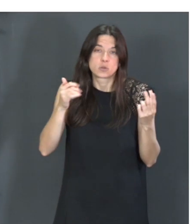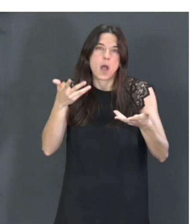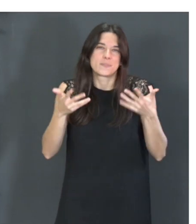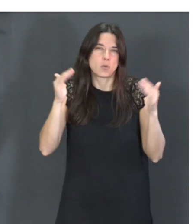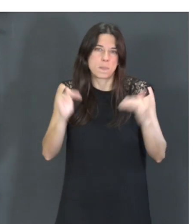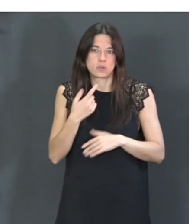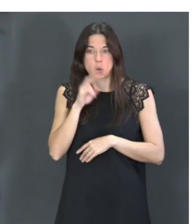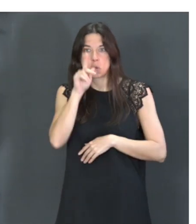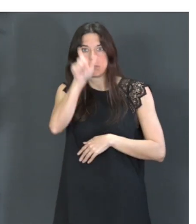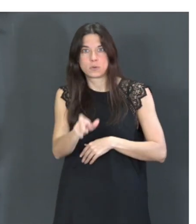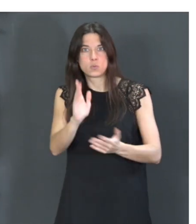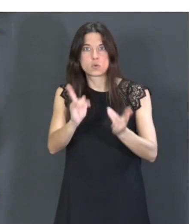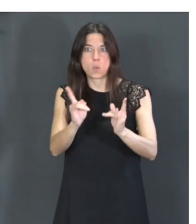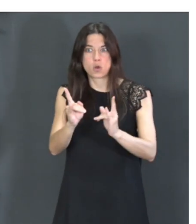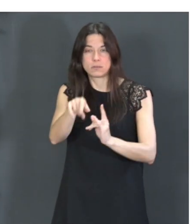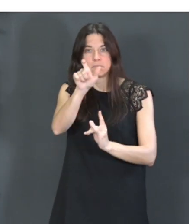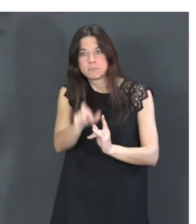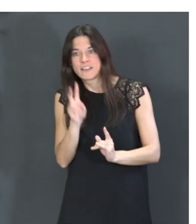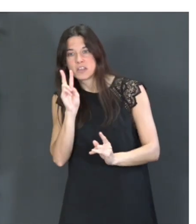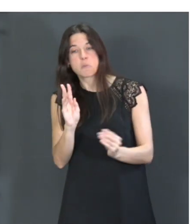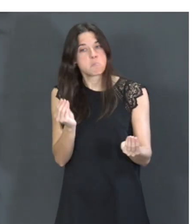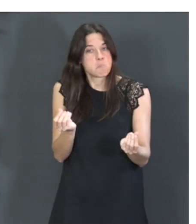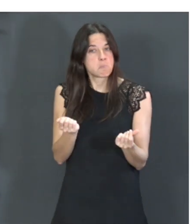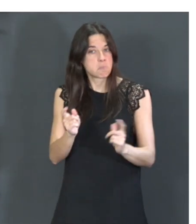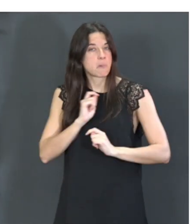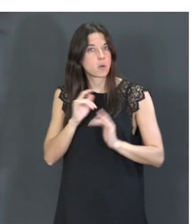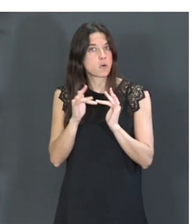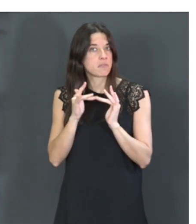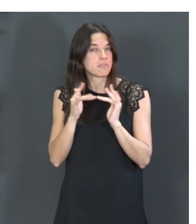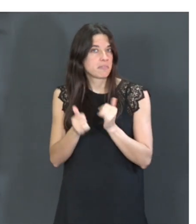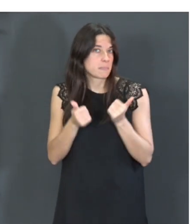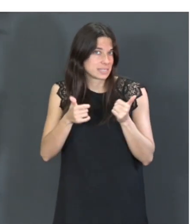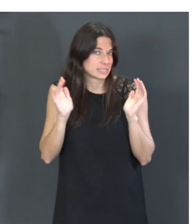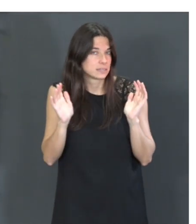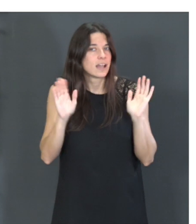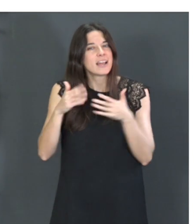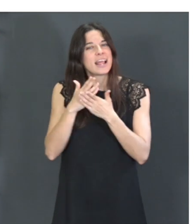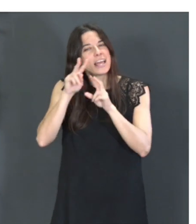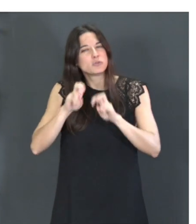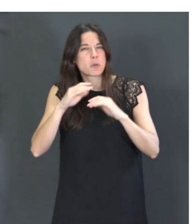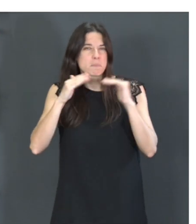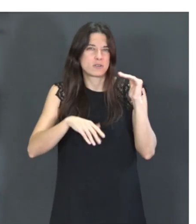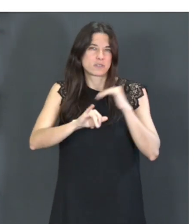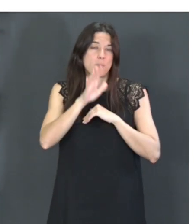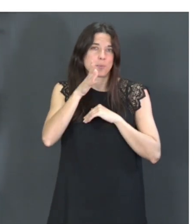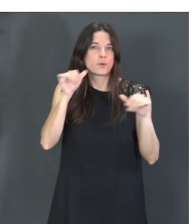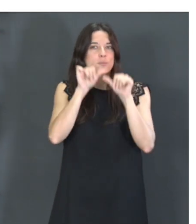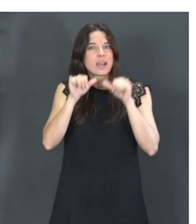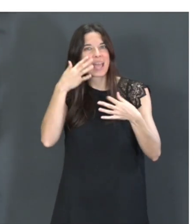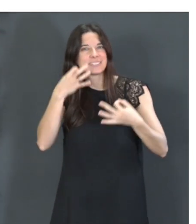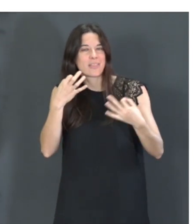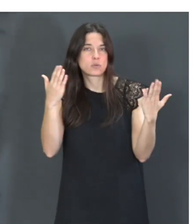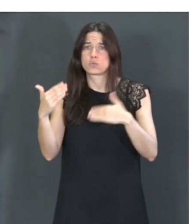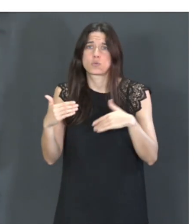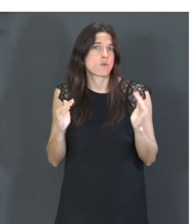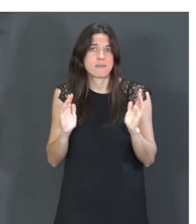estos robots hay menos estudios, para empezar, porque no hay un estándar, aunque no...